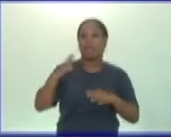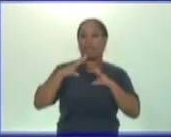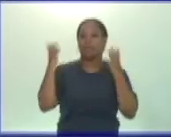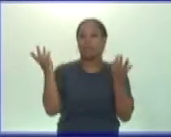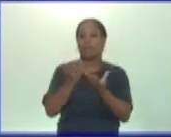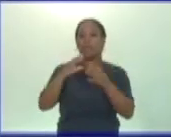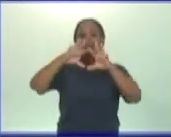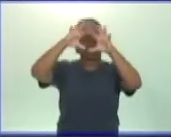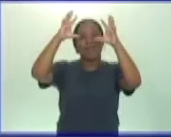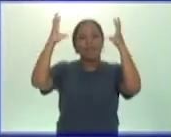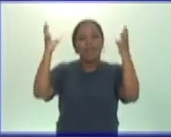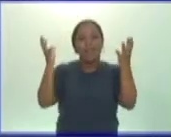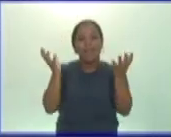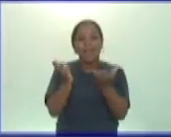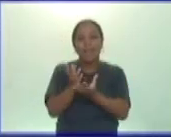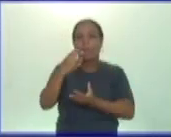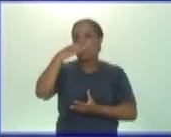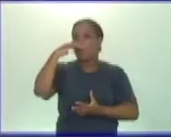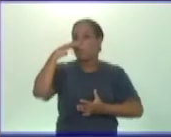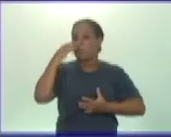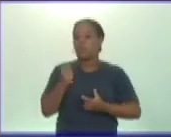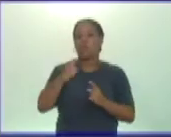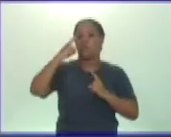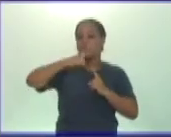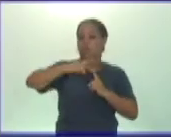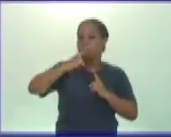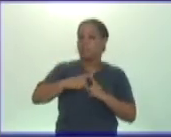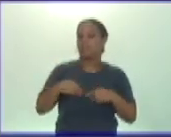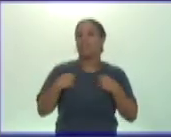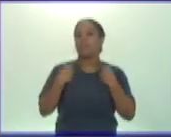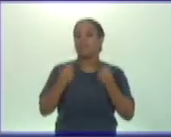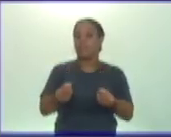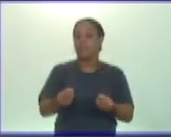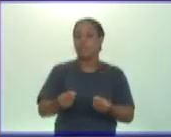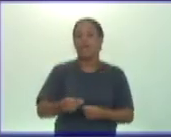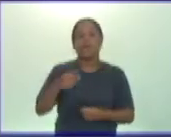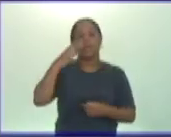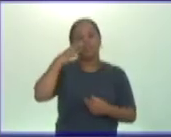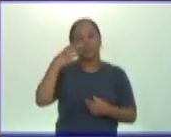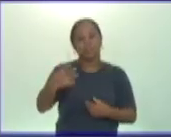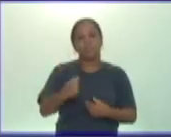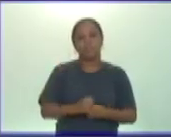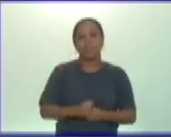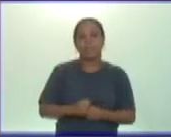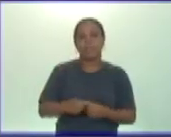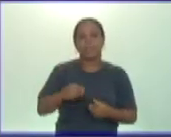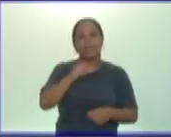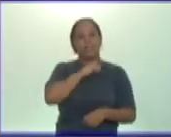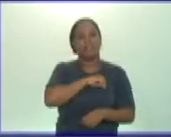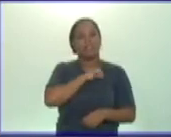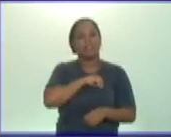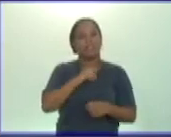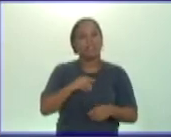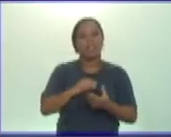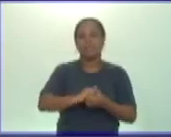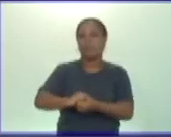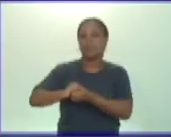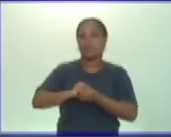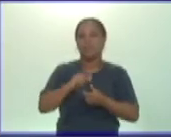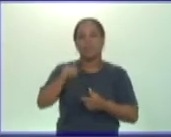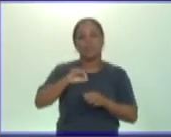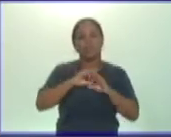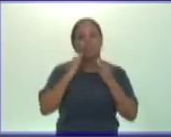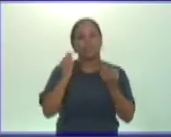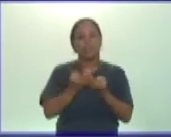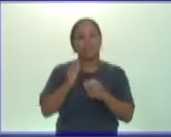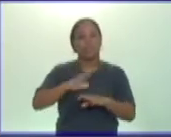de ozono. Son temas que te darán bases para sensibilizar sobre el medio ambiente a tus compañeros y a tu familia. Luego